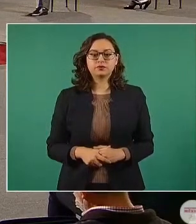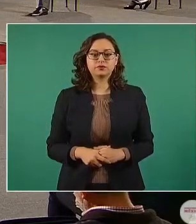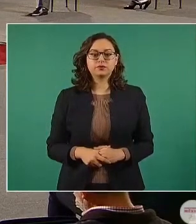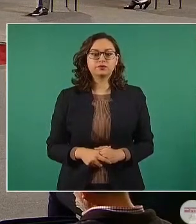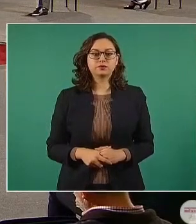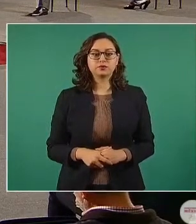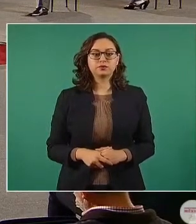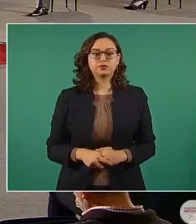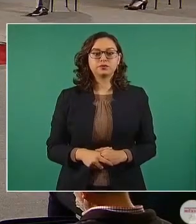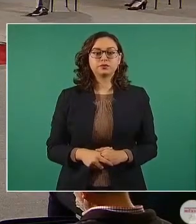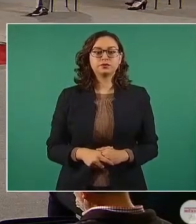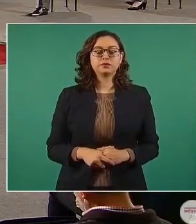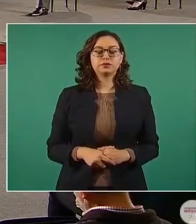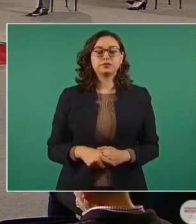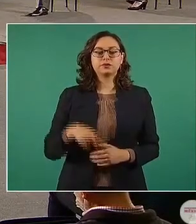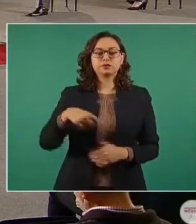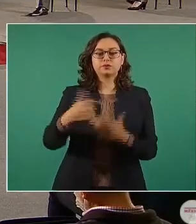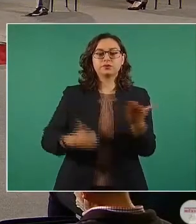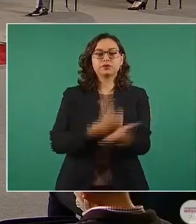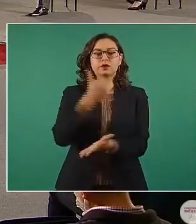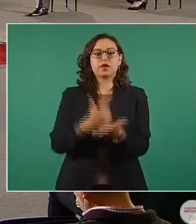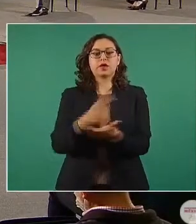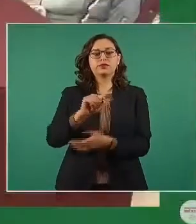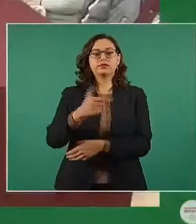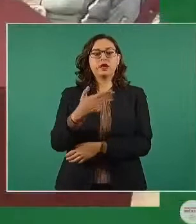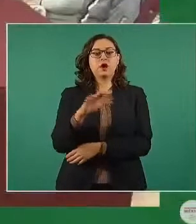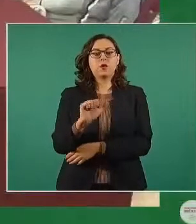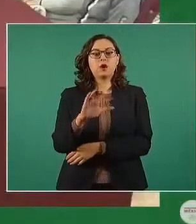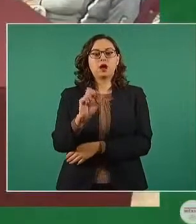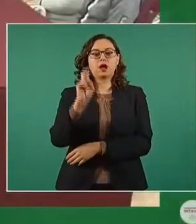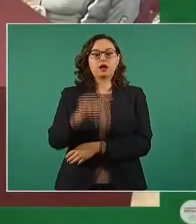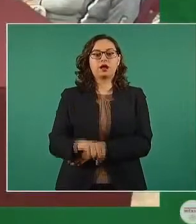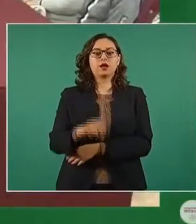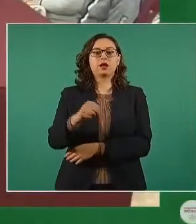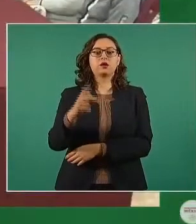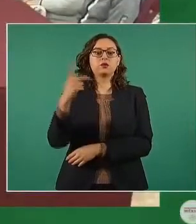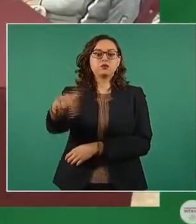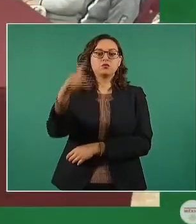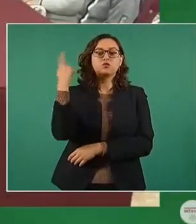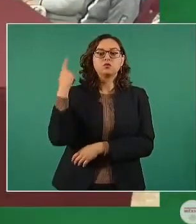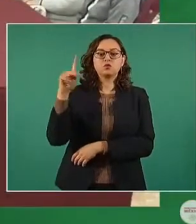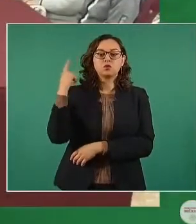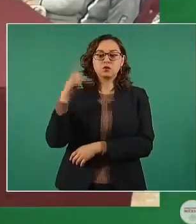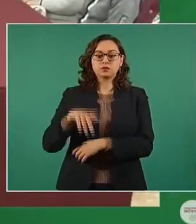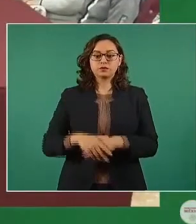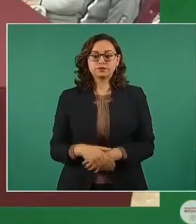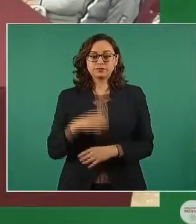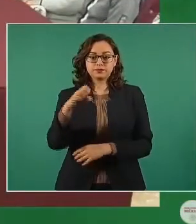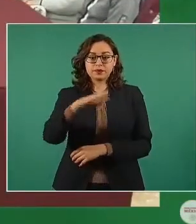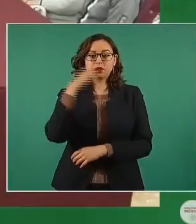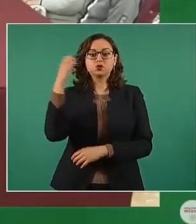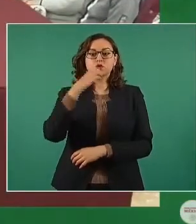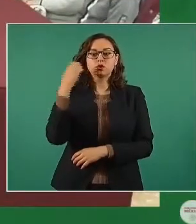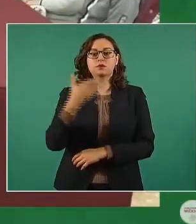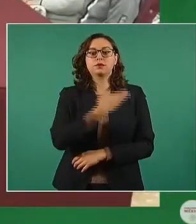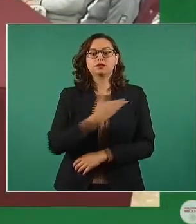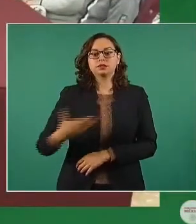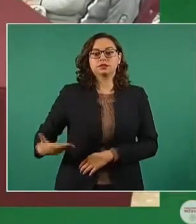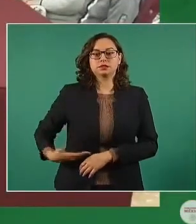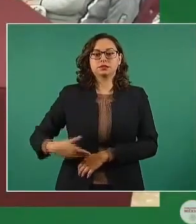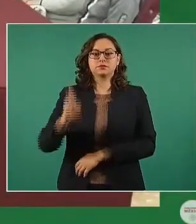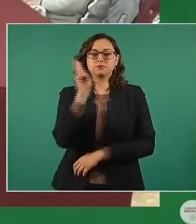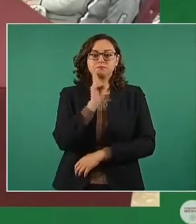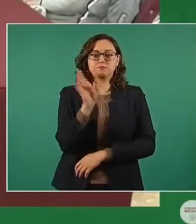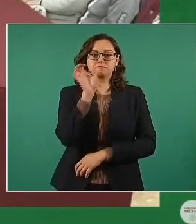Estamos desde la ciudad de Tehuacán, Puebla. Estamos en el Centro Escolar Presidente Venustiano